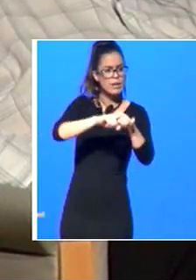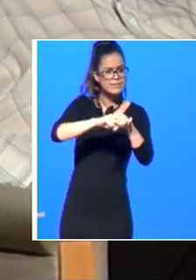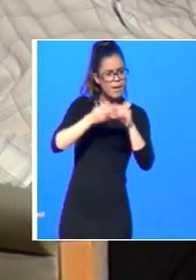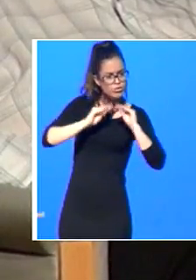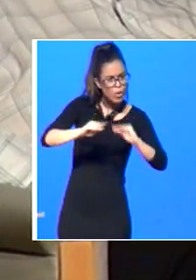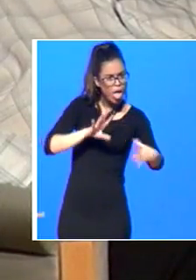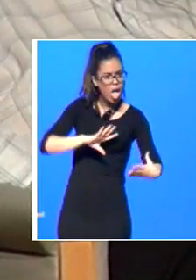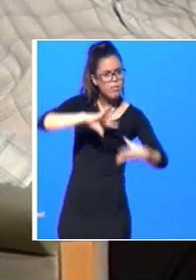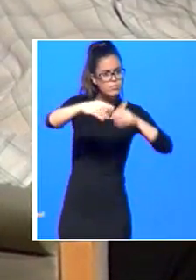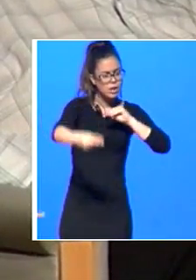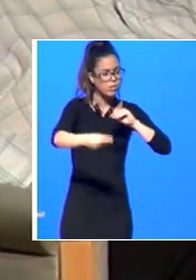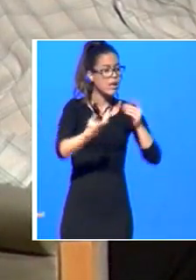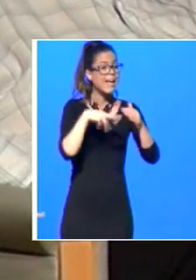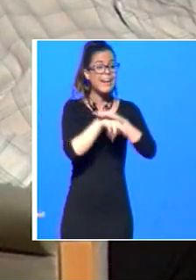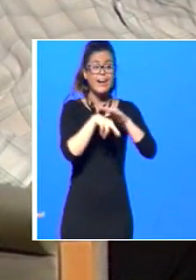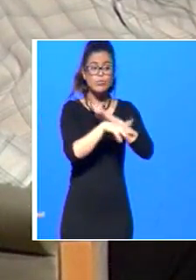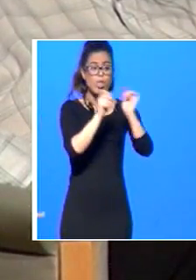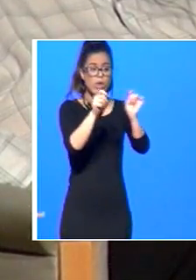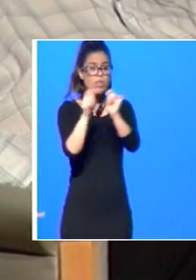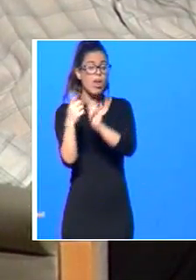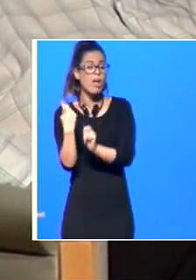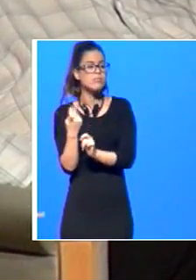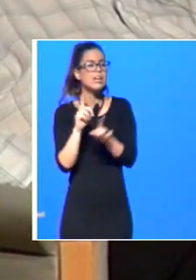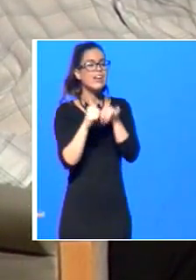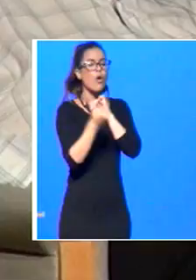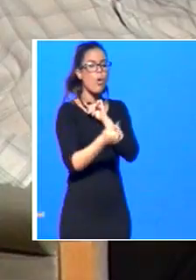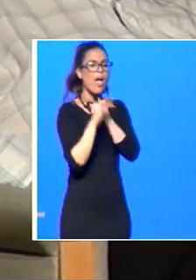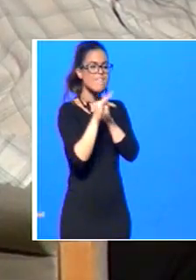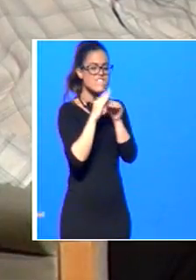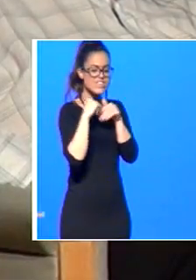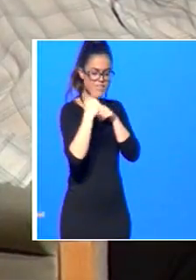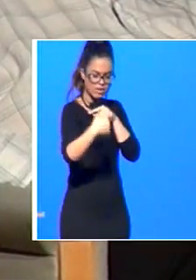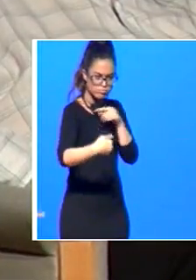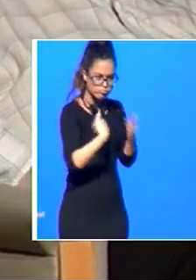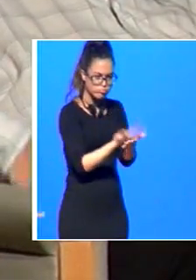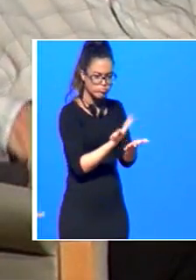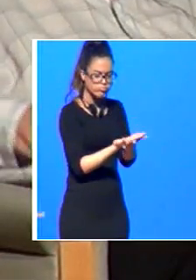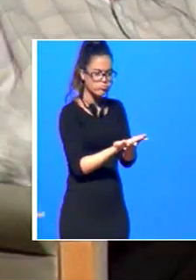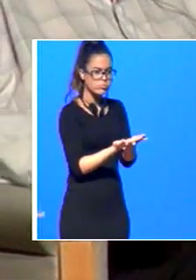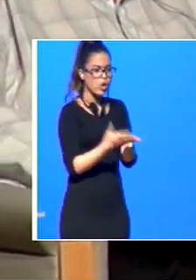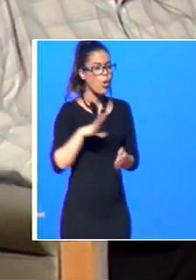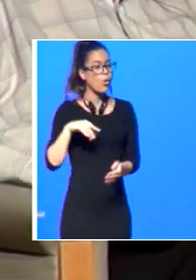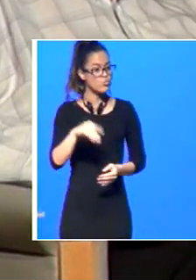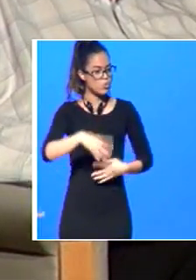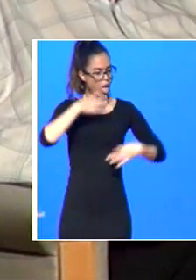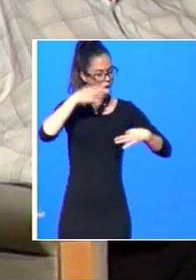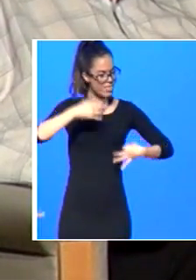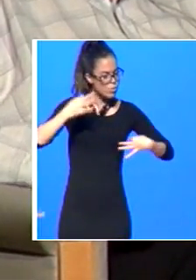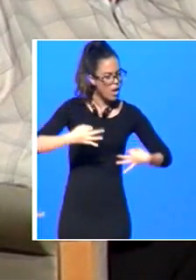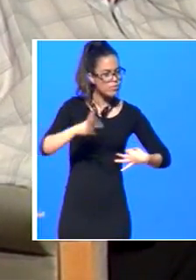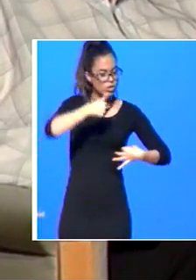Debe contar con los recursos necesarios y debe ser eficiente, haciendo un uso adecuado de los recursos que